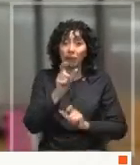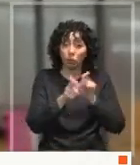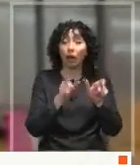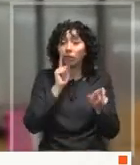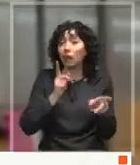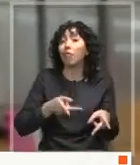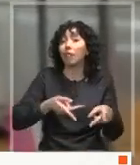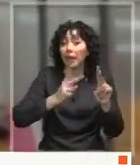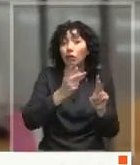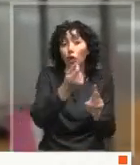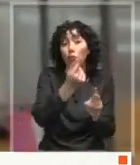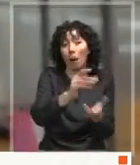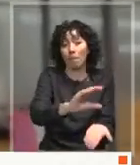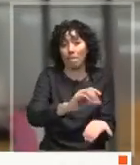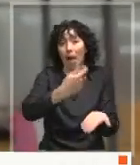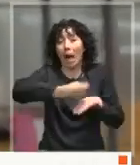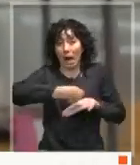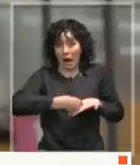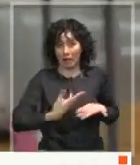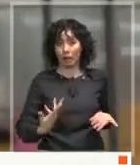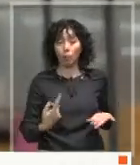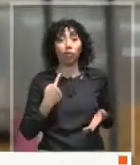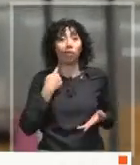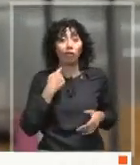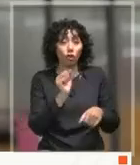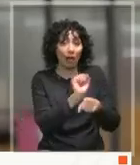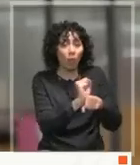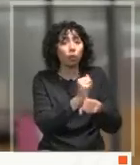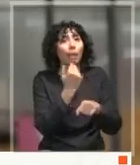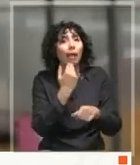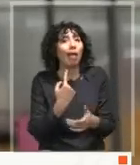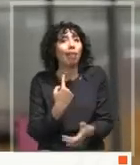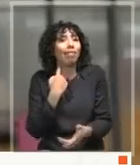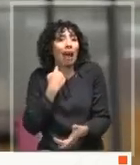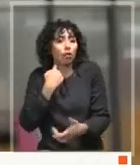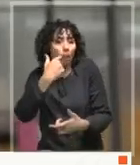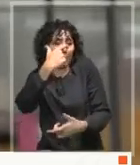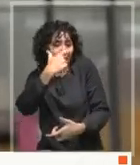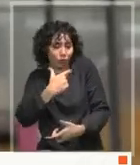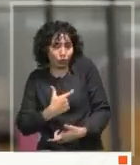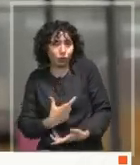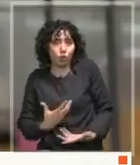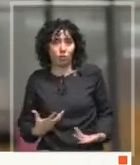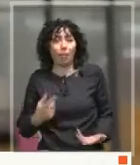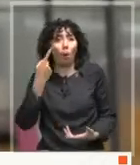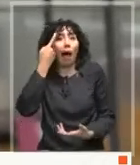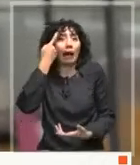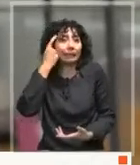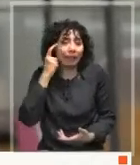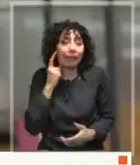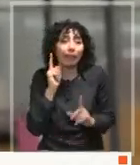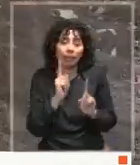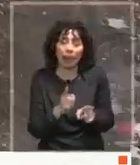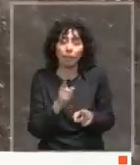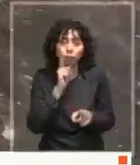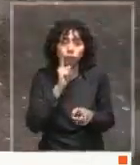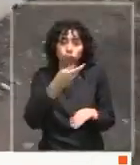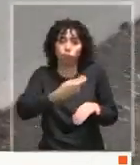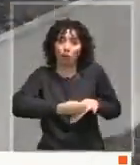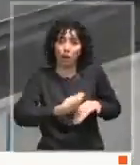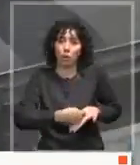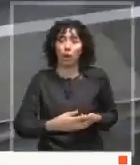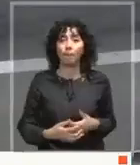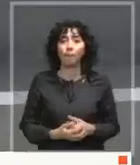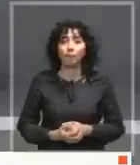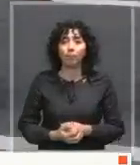los daños materiales que sufran sus vehículos, pero también por los daños que ellos puedan sufrir como personas por accidentes cometidos con ocasión de esto. Por su